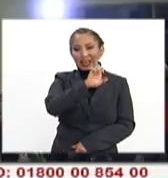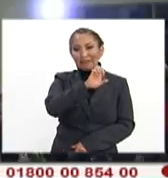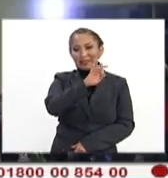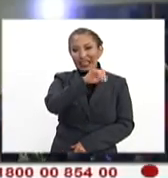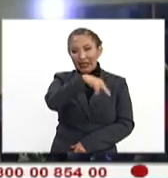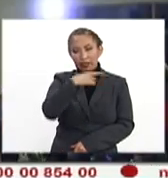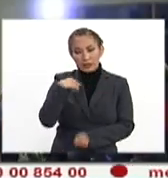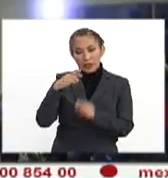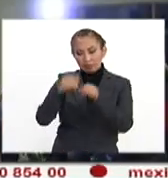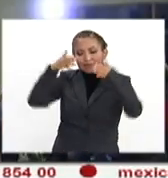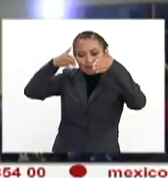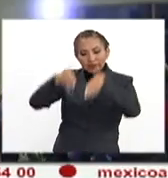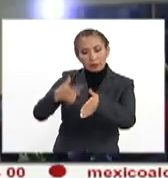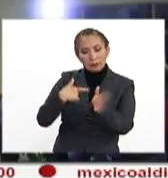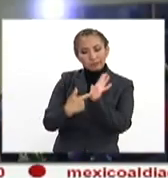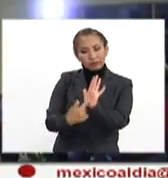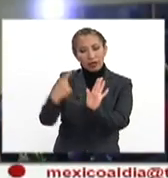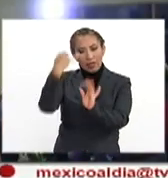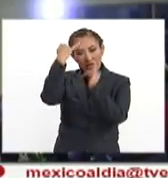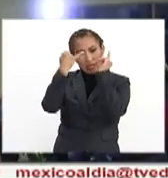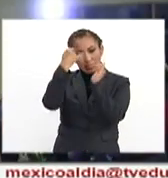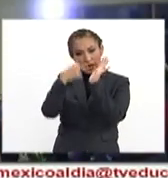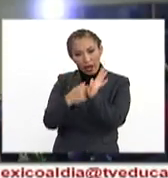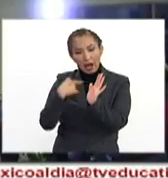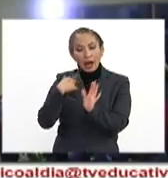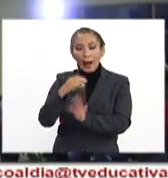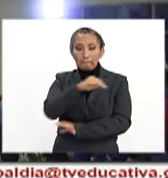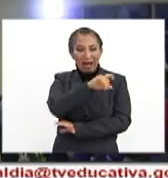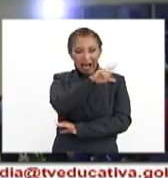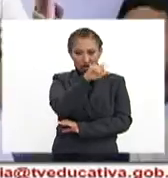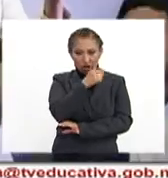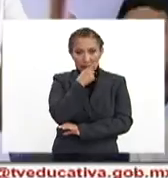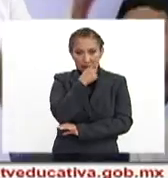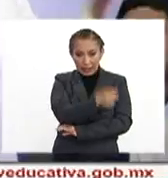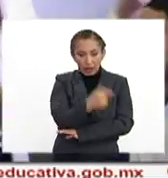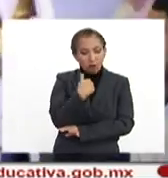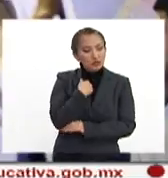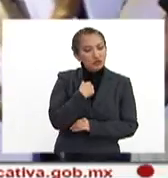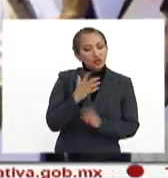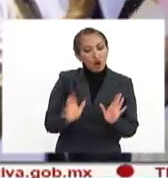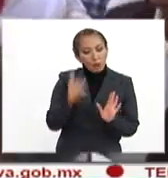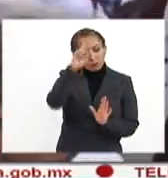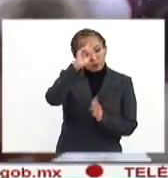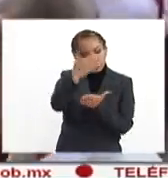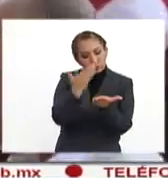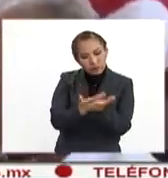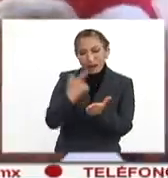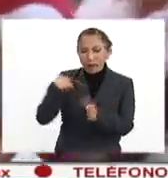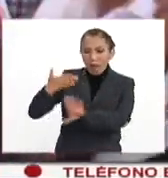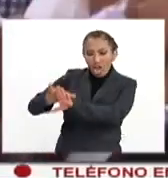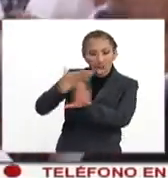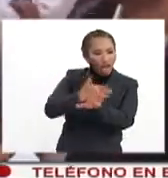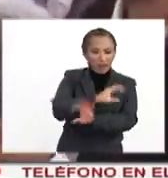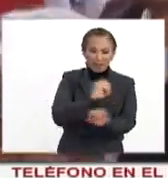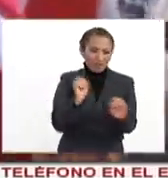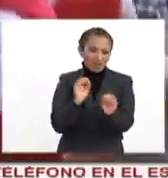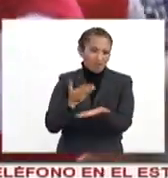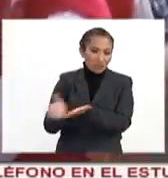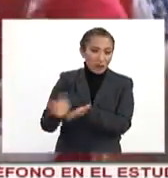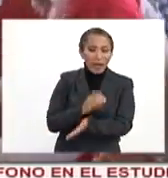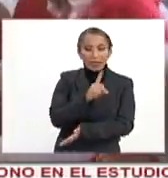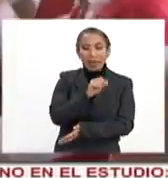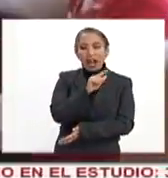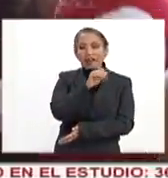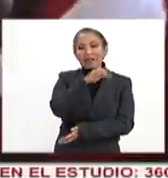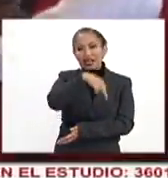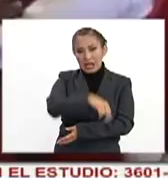este encuentro se va a enfocar en posicionar sus ideas. Alfredo del Mazo del PRI se pronunció por las propuestas más que por descalificaciones. Delfina